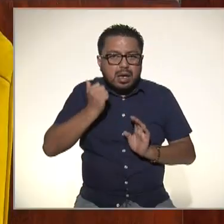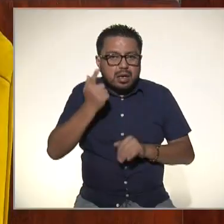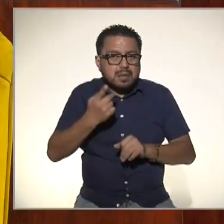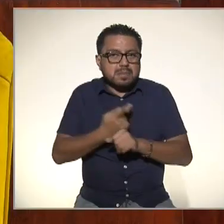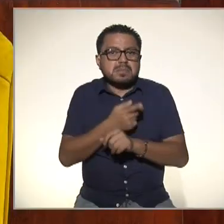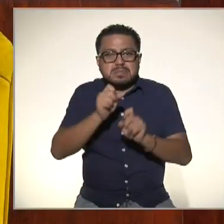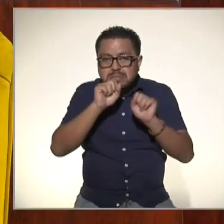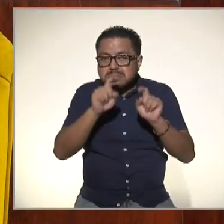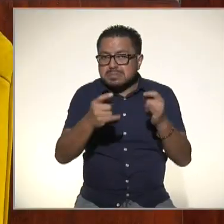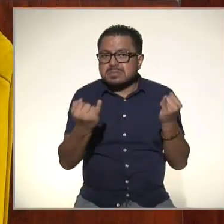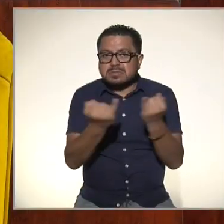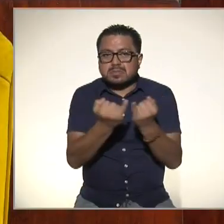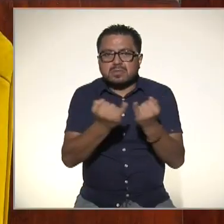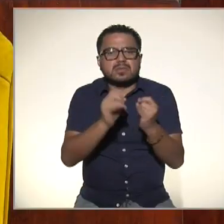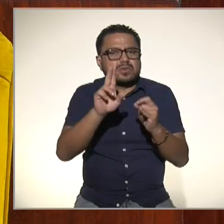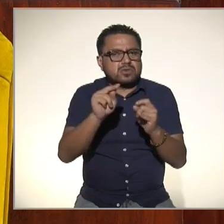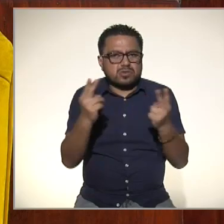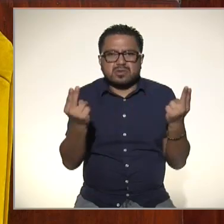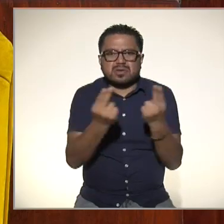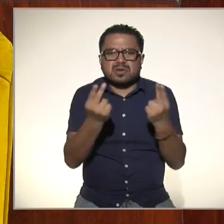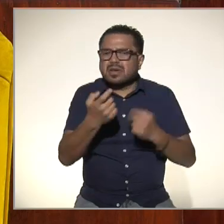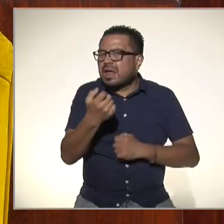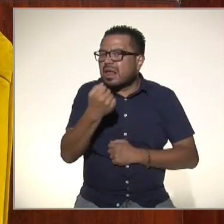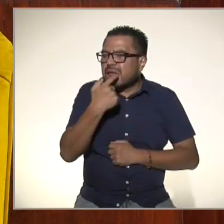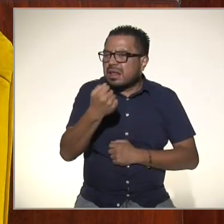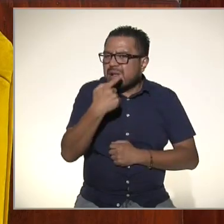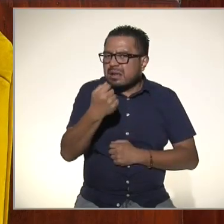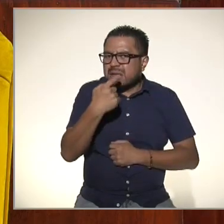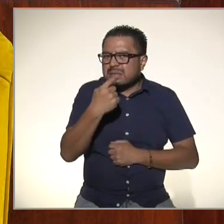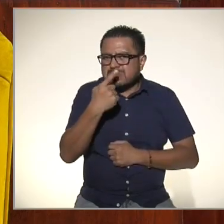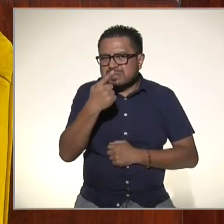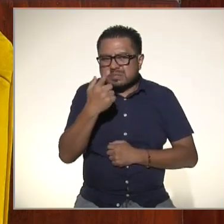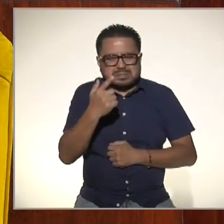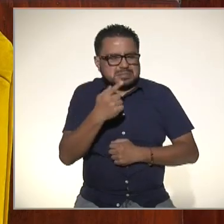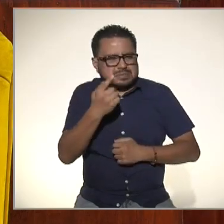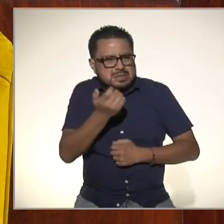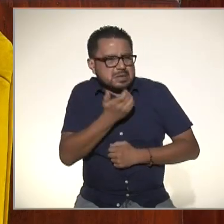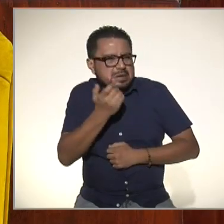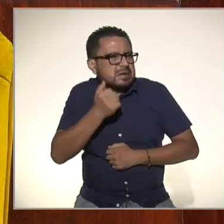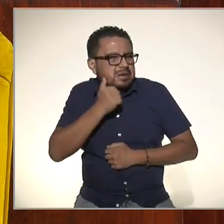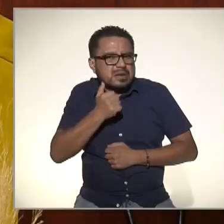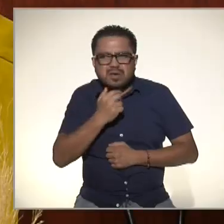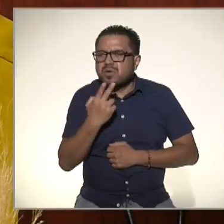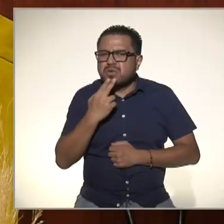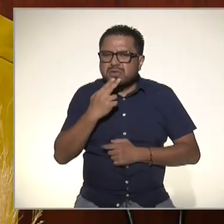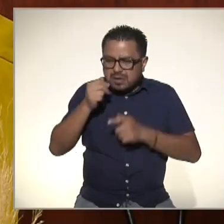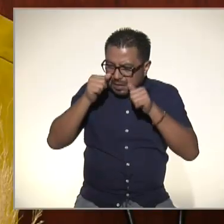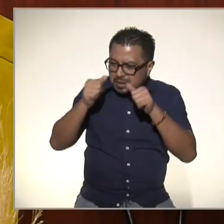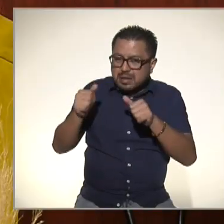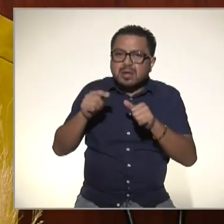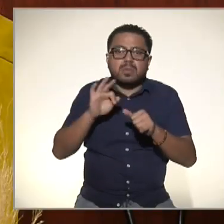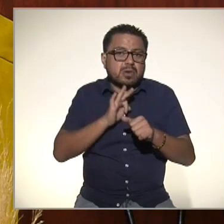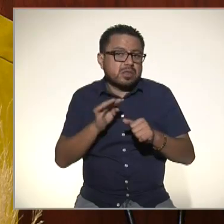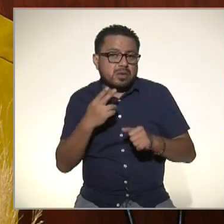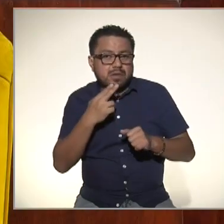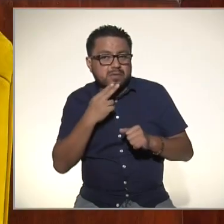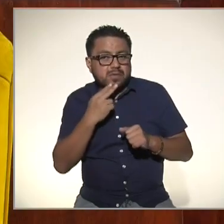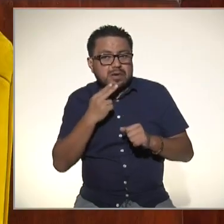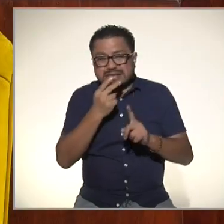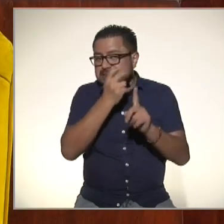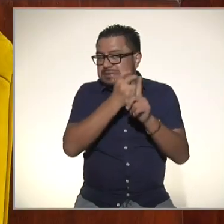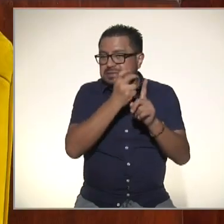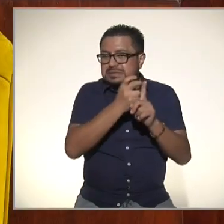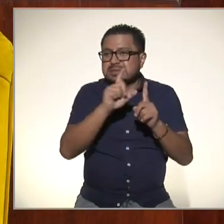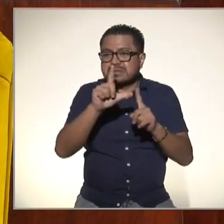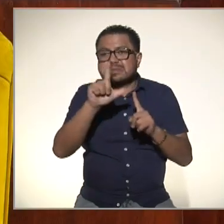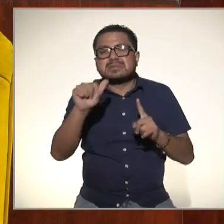sucediendo también es que no necesariamente los medicamentos que tradicionalmente se utilizan para atenderlos están funcionando y eso